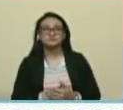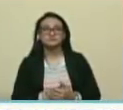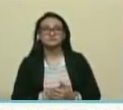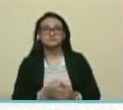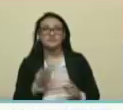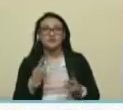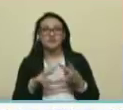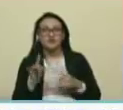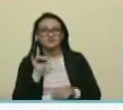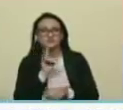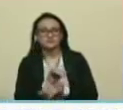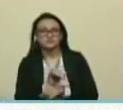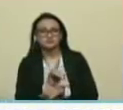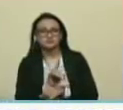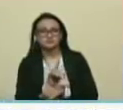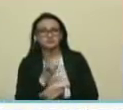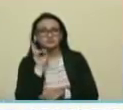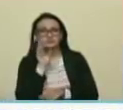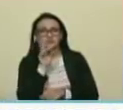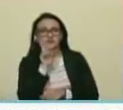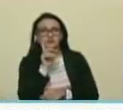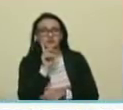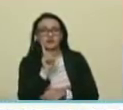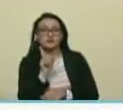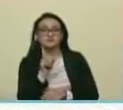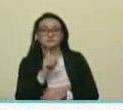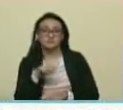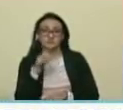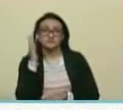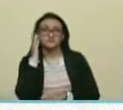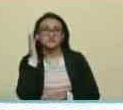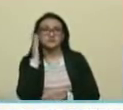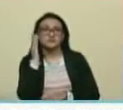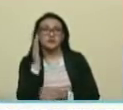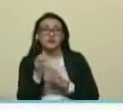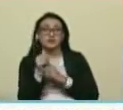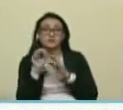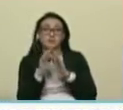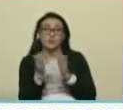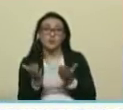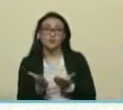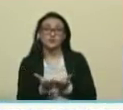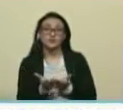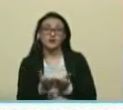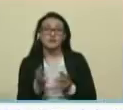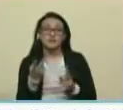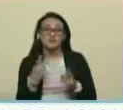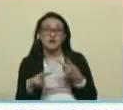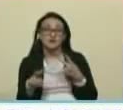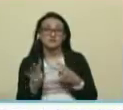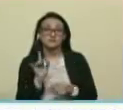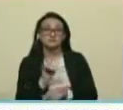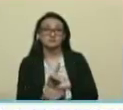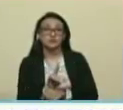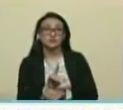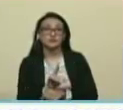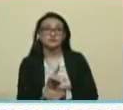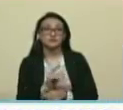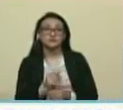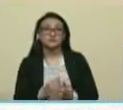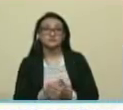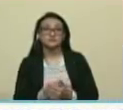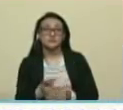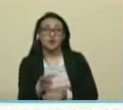falsos positivos, y hay que reconocer que el líder mundial en falsos positivos es